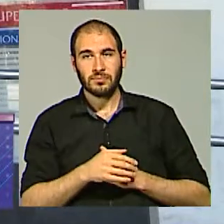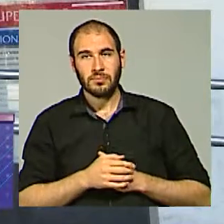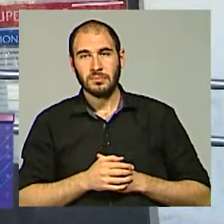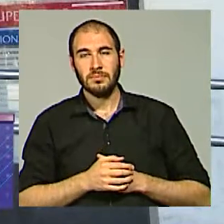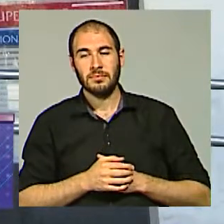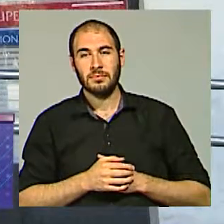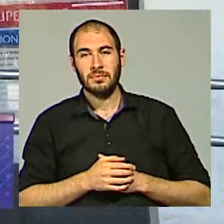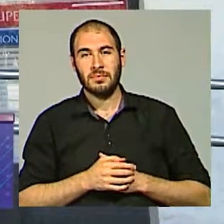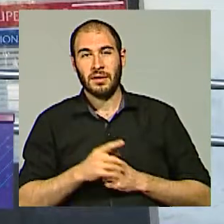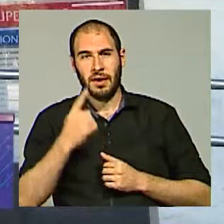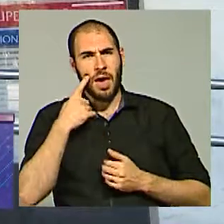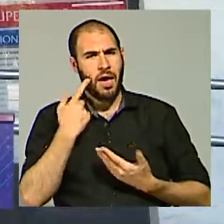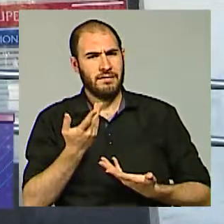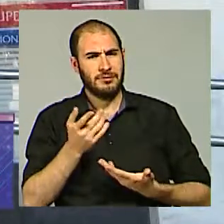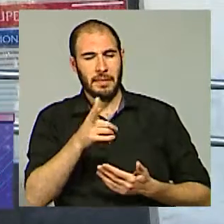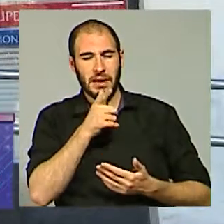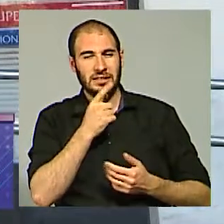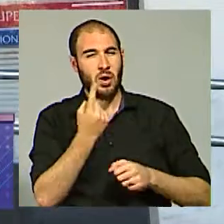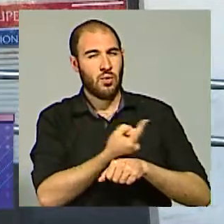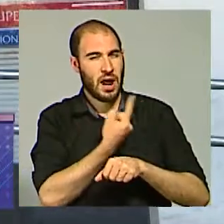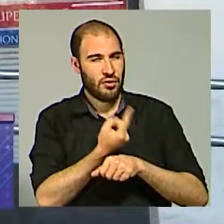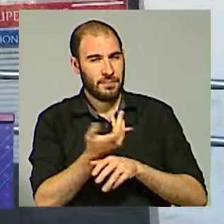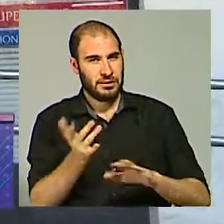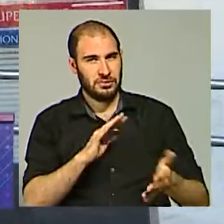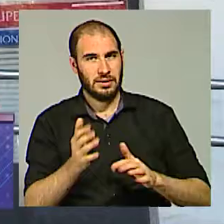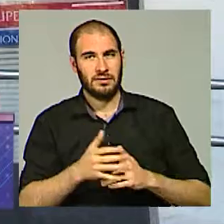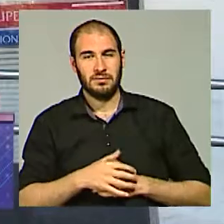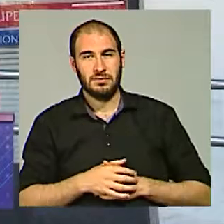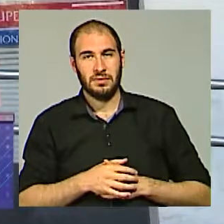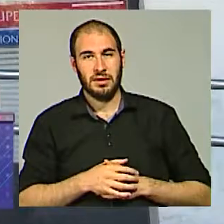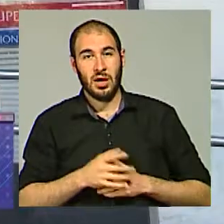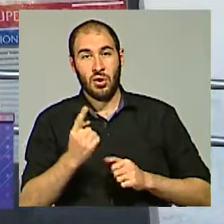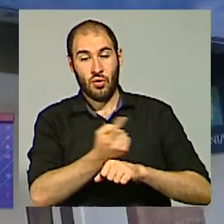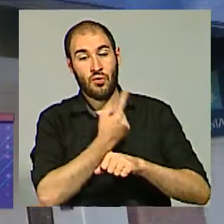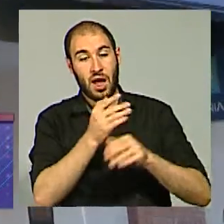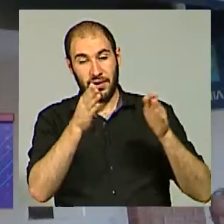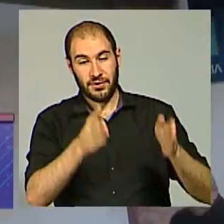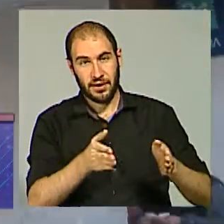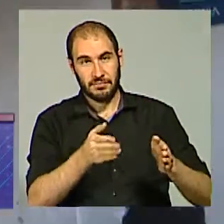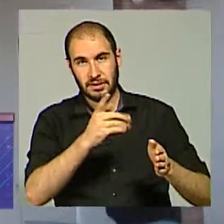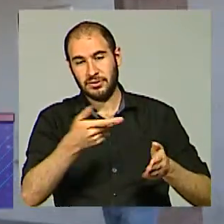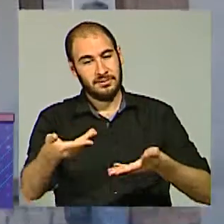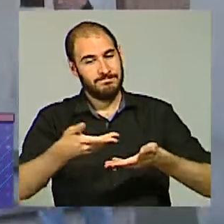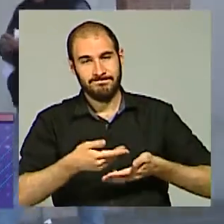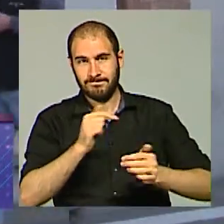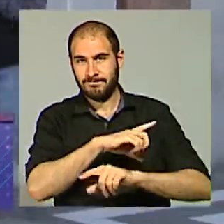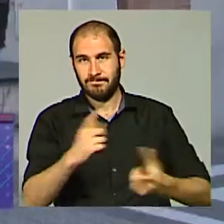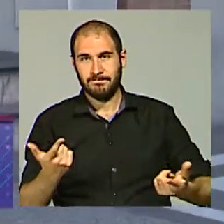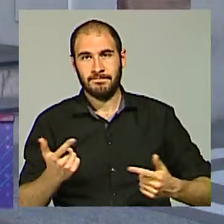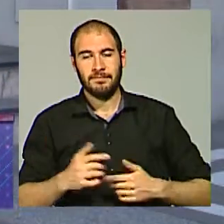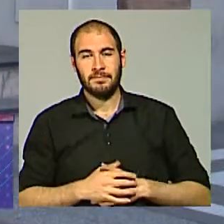ser se está evaluando nosotros creemos que de una hora entonces durante esa hora no se va a atender al público si